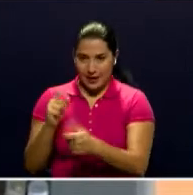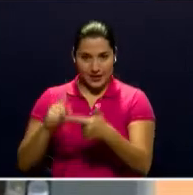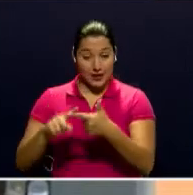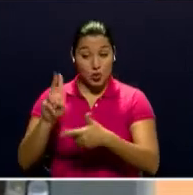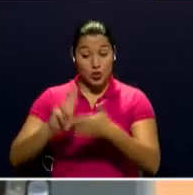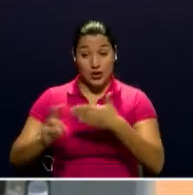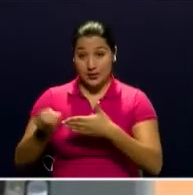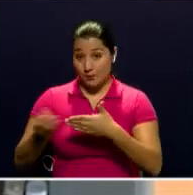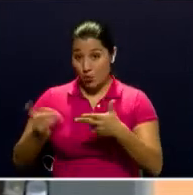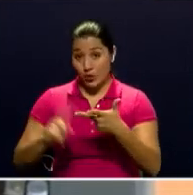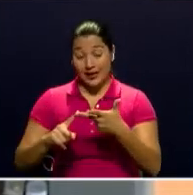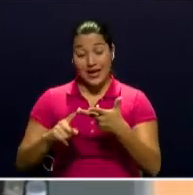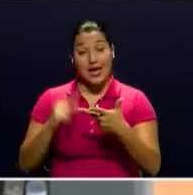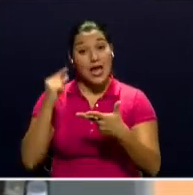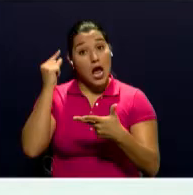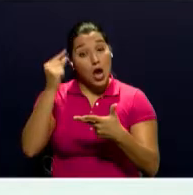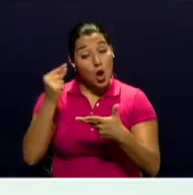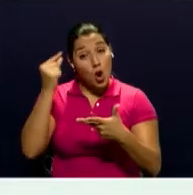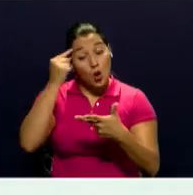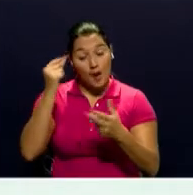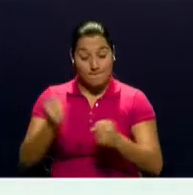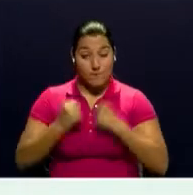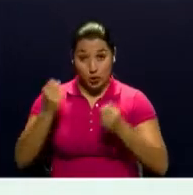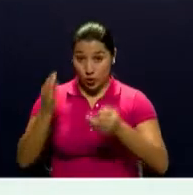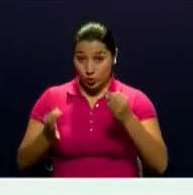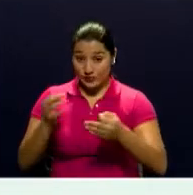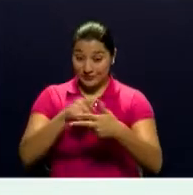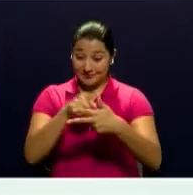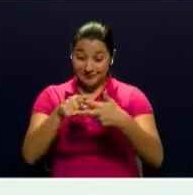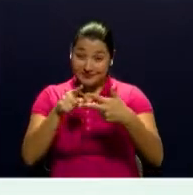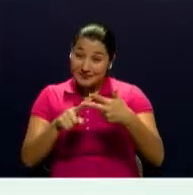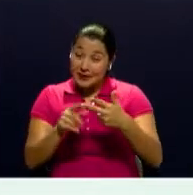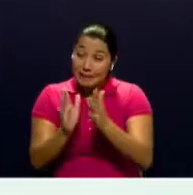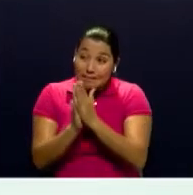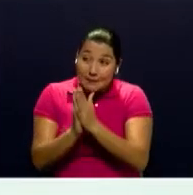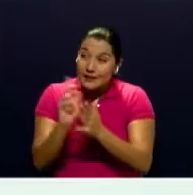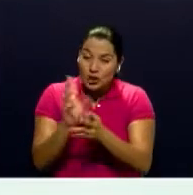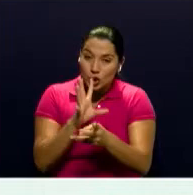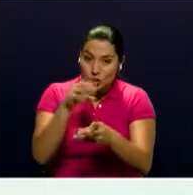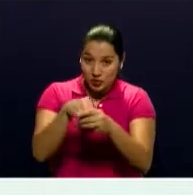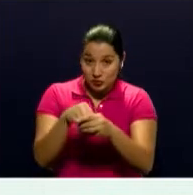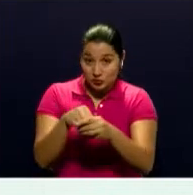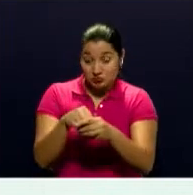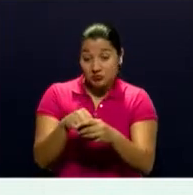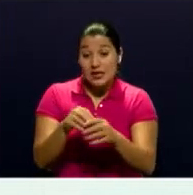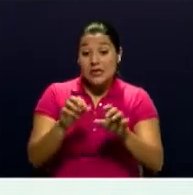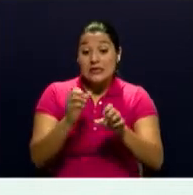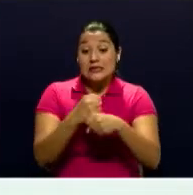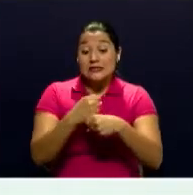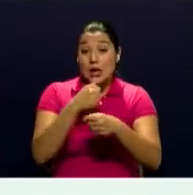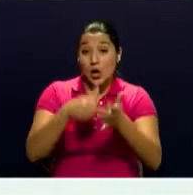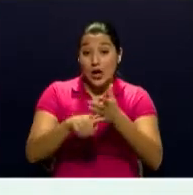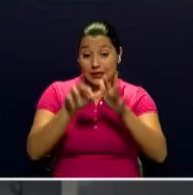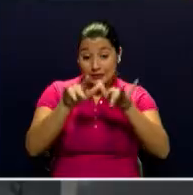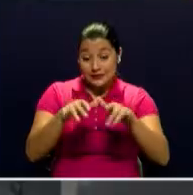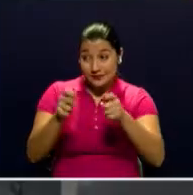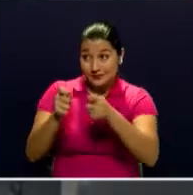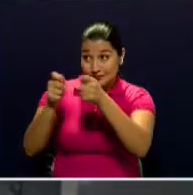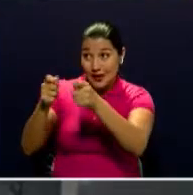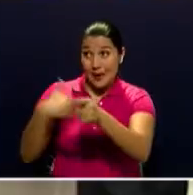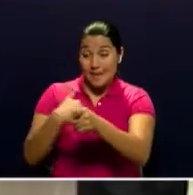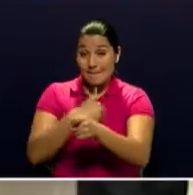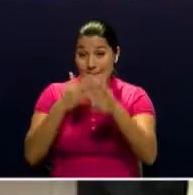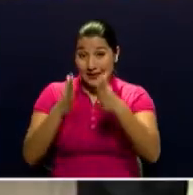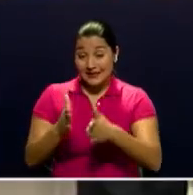universidades públicas y al Poder Judicial son parte de las observaciones enviadas en una carta a la ministra de Planificación, Pilar